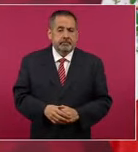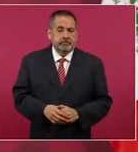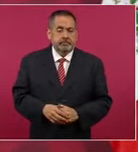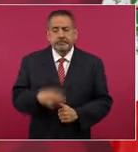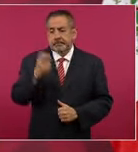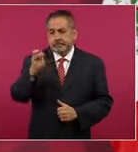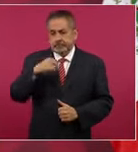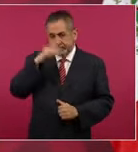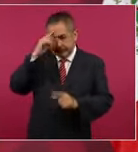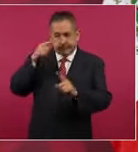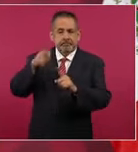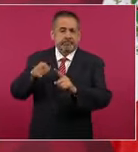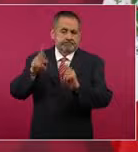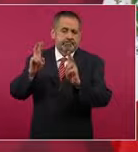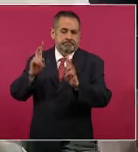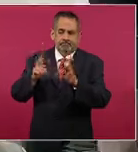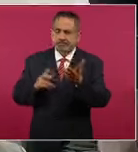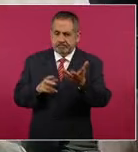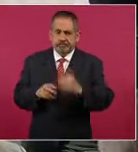Entonces, ese es otro tema.